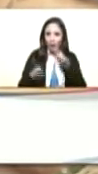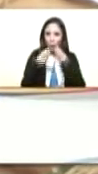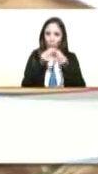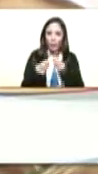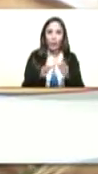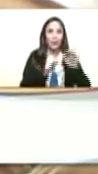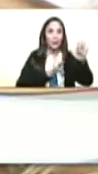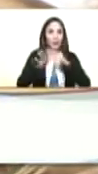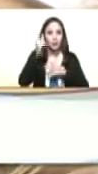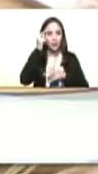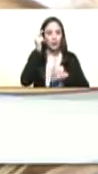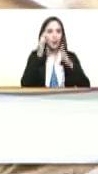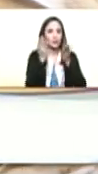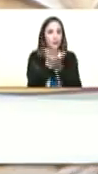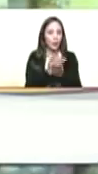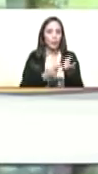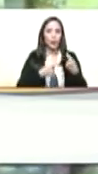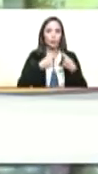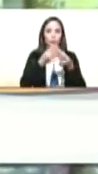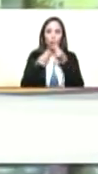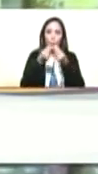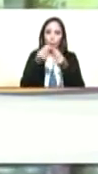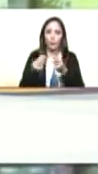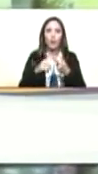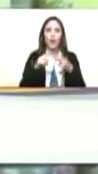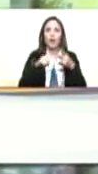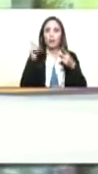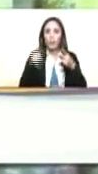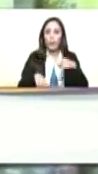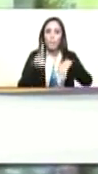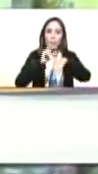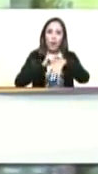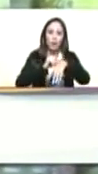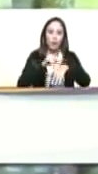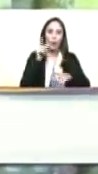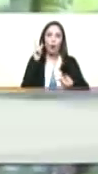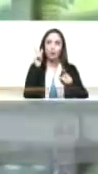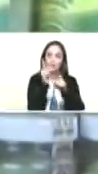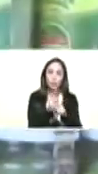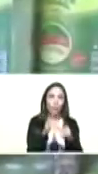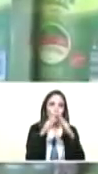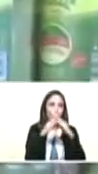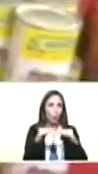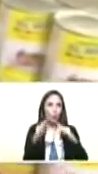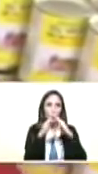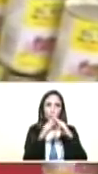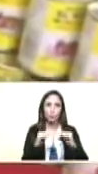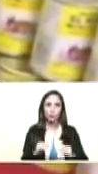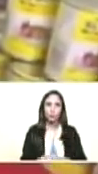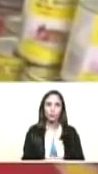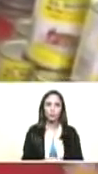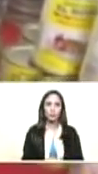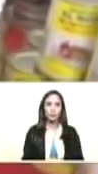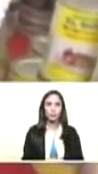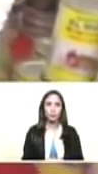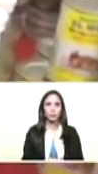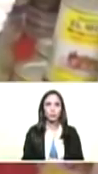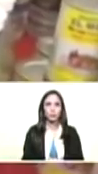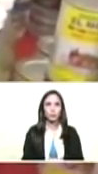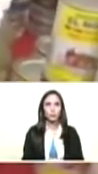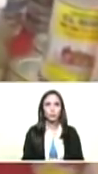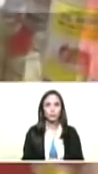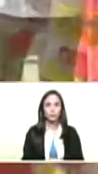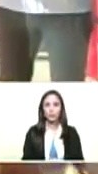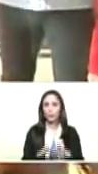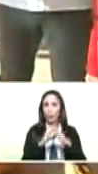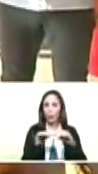días. Y debe llegar el médico de barrio adentro. La atención integral al hogar, el hogar, la educación, la